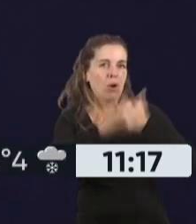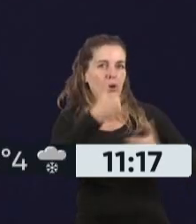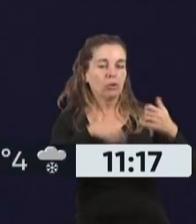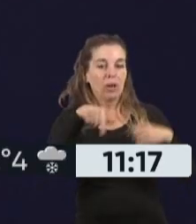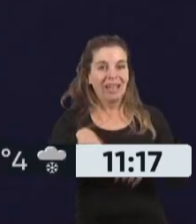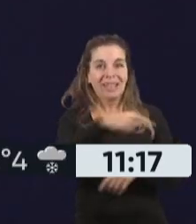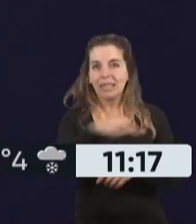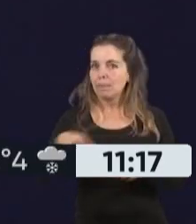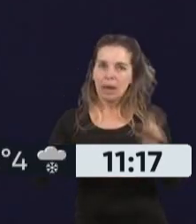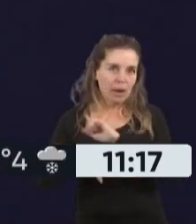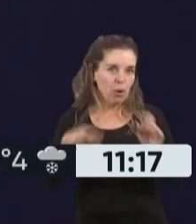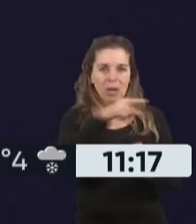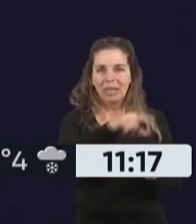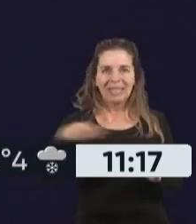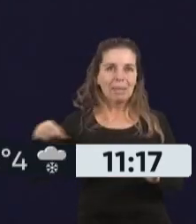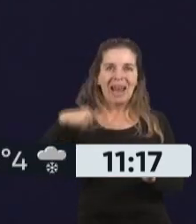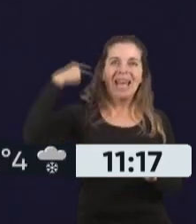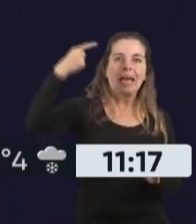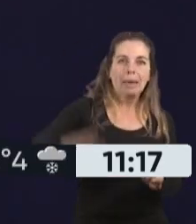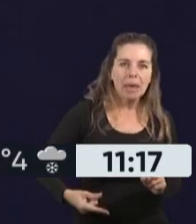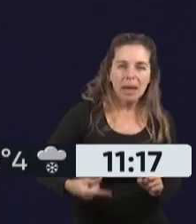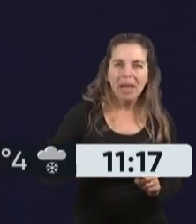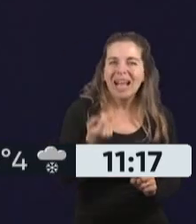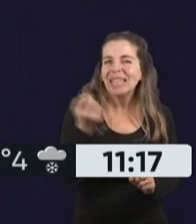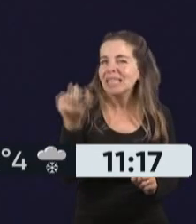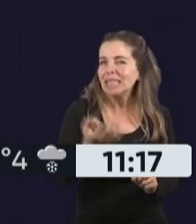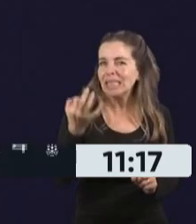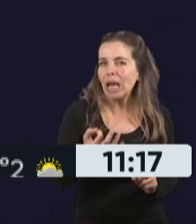no, la próxima semana probablemente